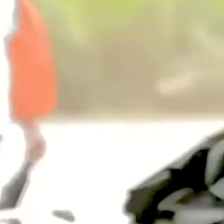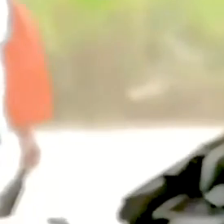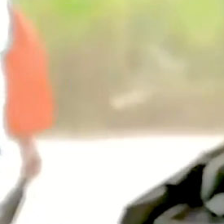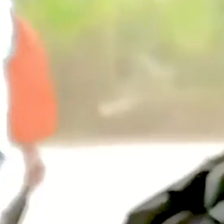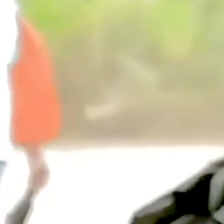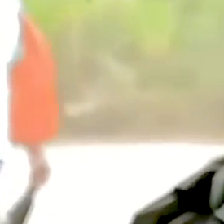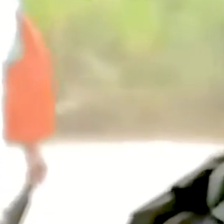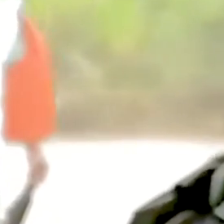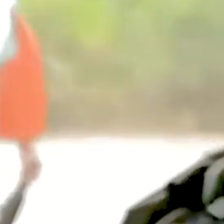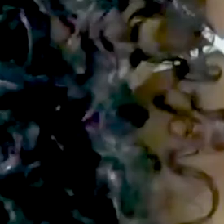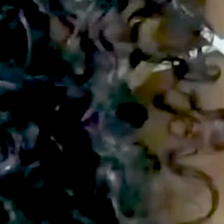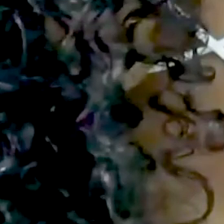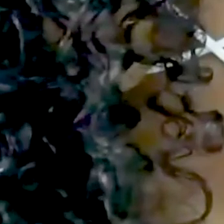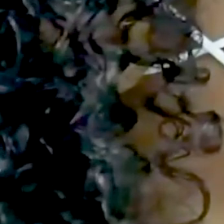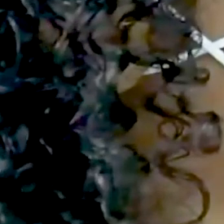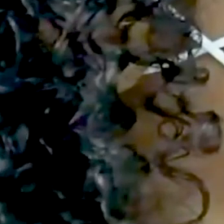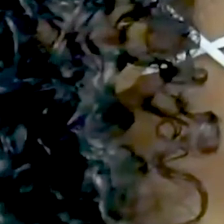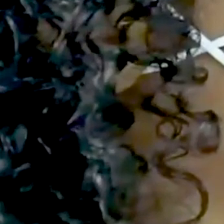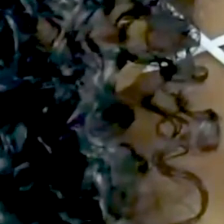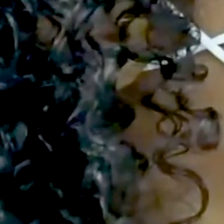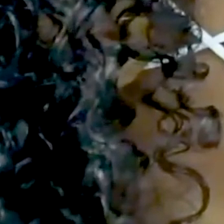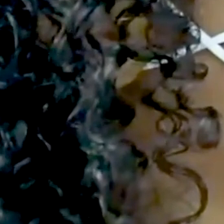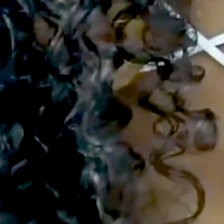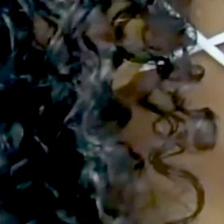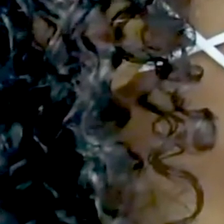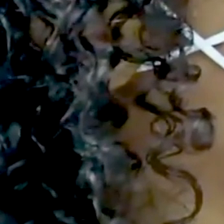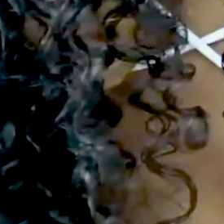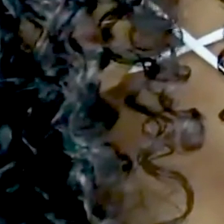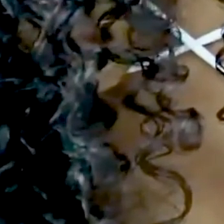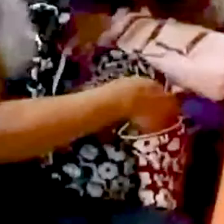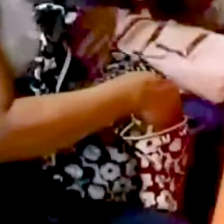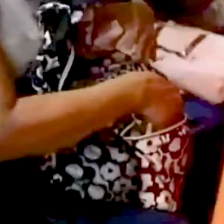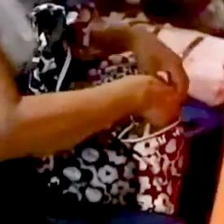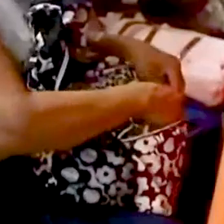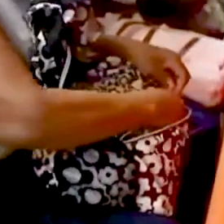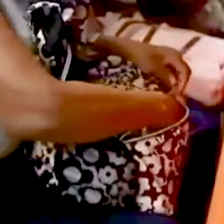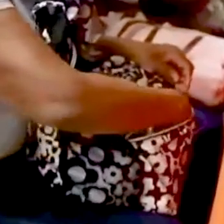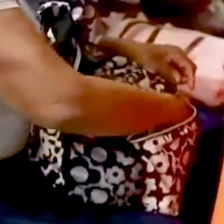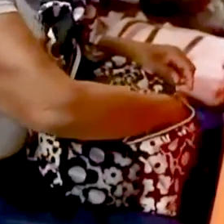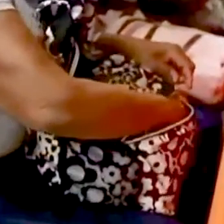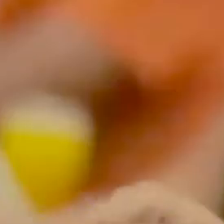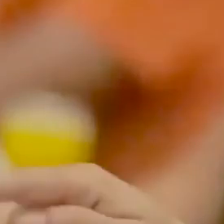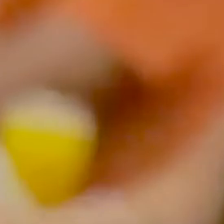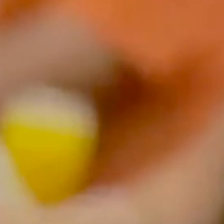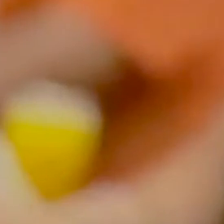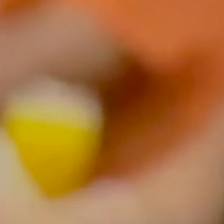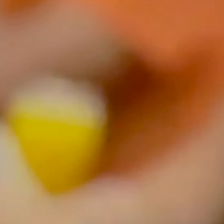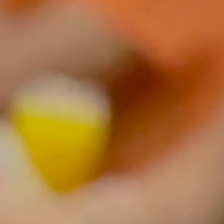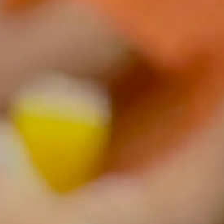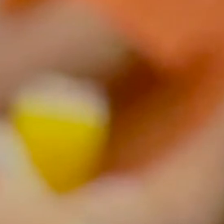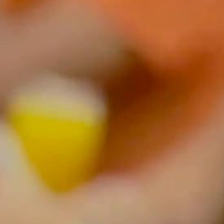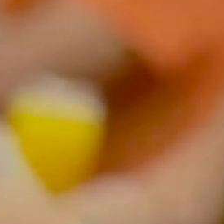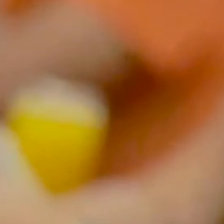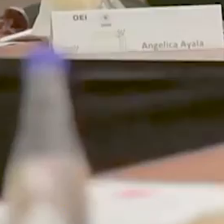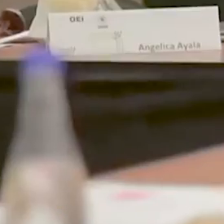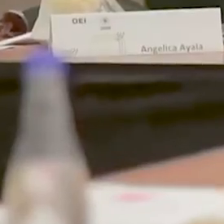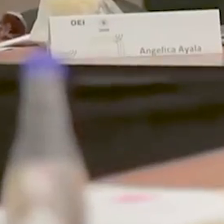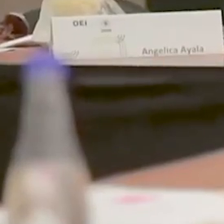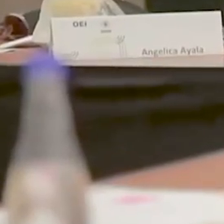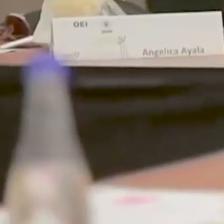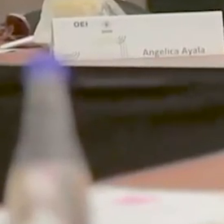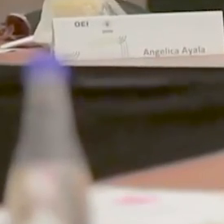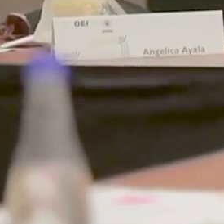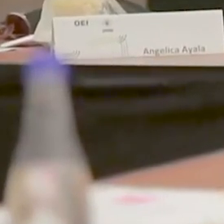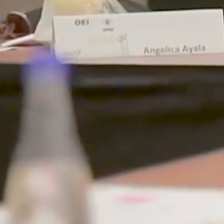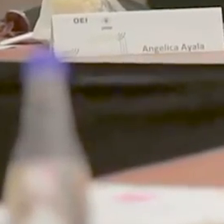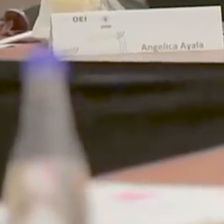seguimiento a 30 casos de violaciones a derechos humanos contra mujeres, lideresas y defensoras por homicidios, amenazas, violencia